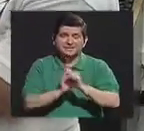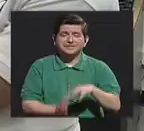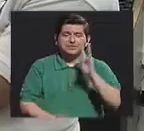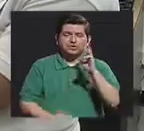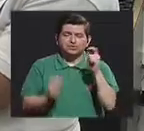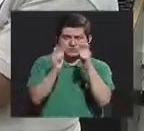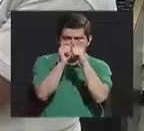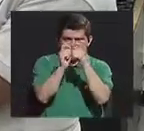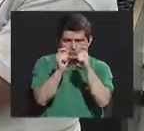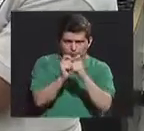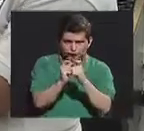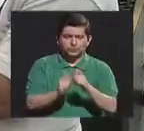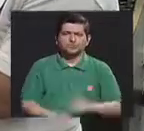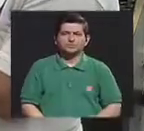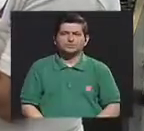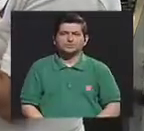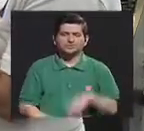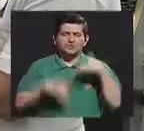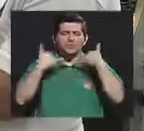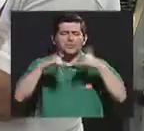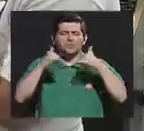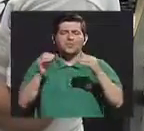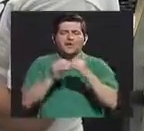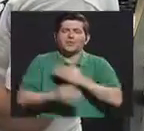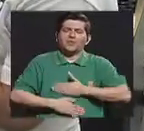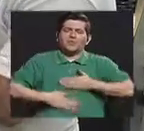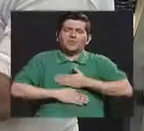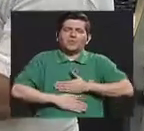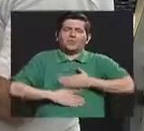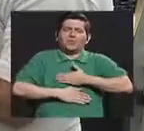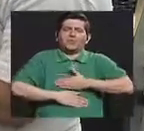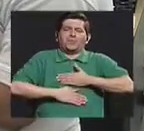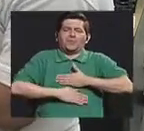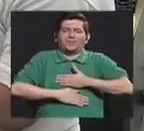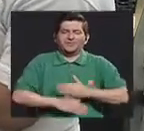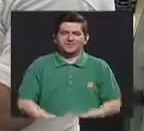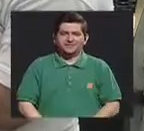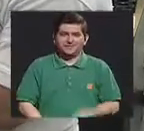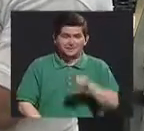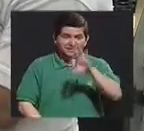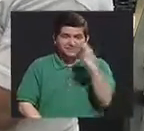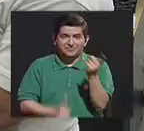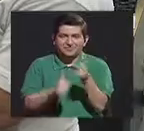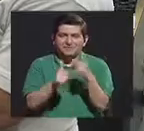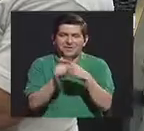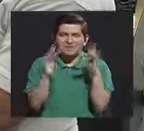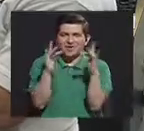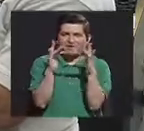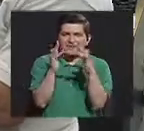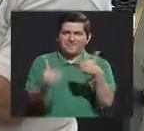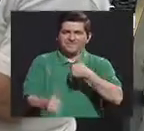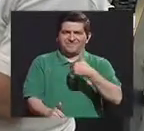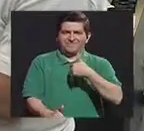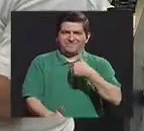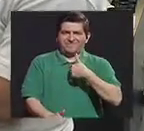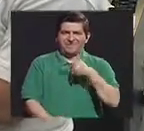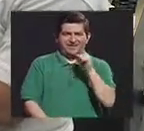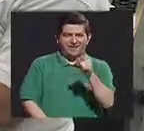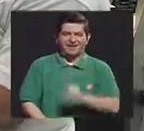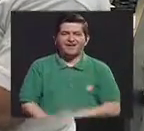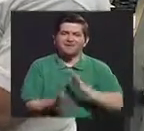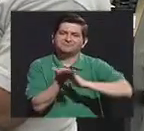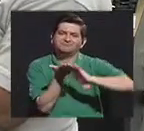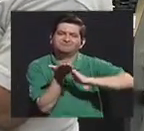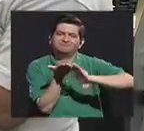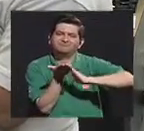seis puntos entonces la manera de juego más entretenido este es el primer contacto que ellos van a tener digamos